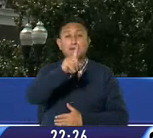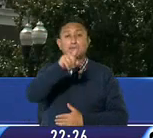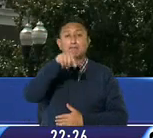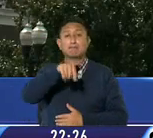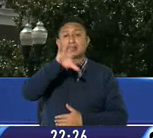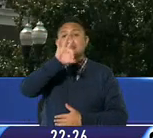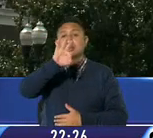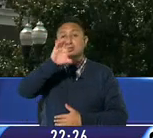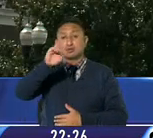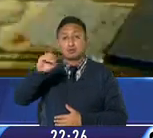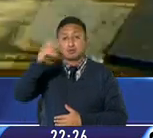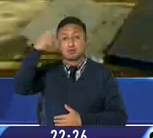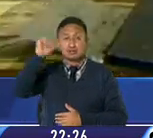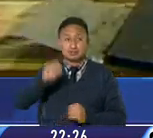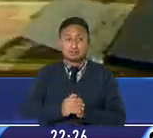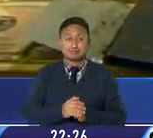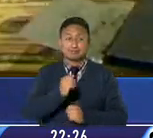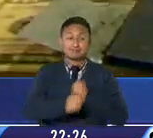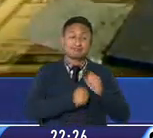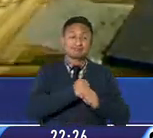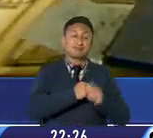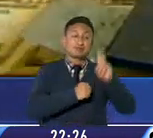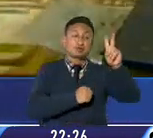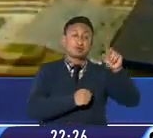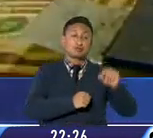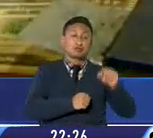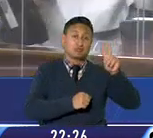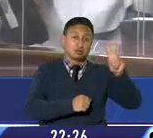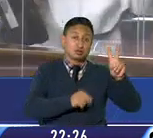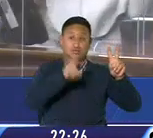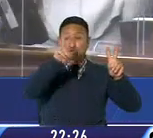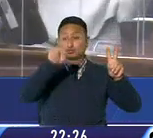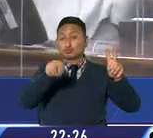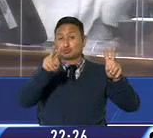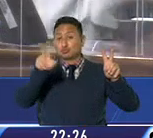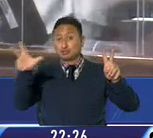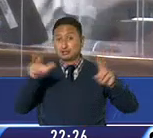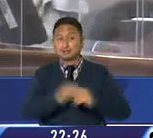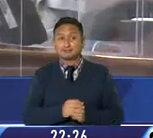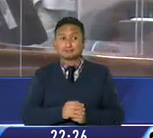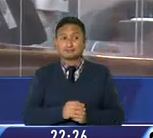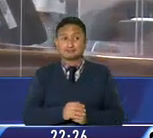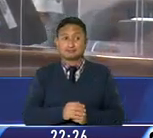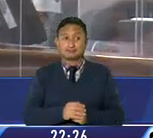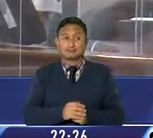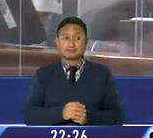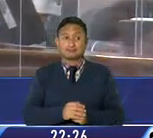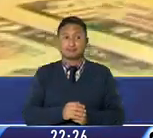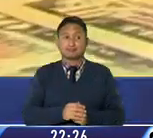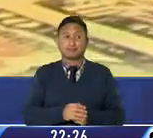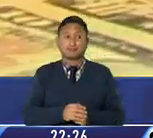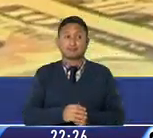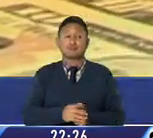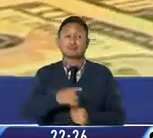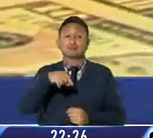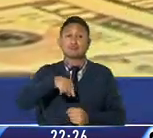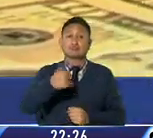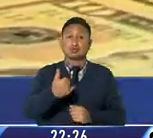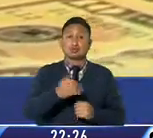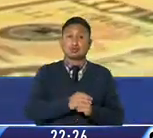dólares entre el 2022 y 2023. Uno de los primeros temas que entraría a debate es la base imponible del impuesto a